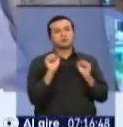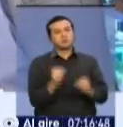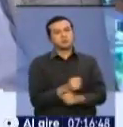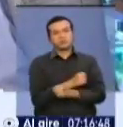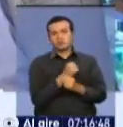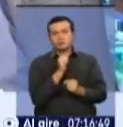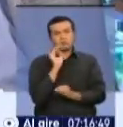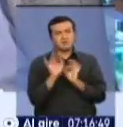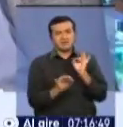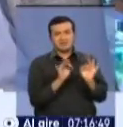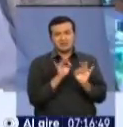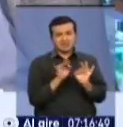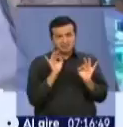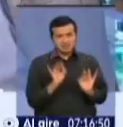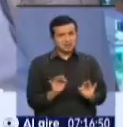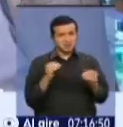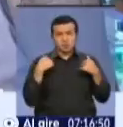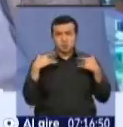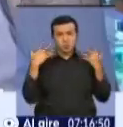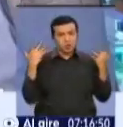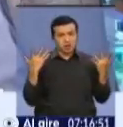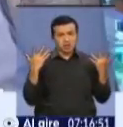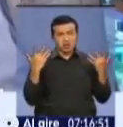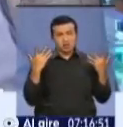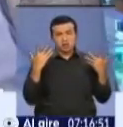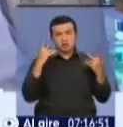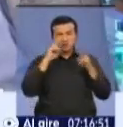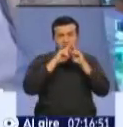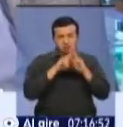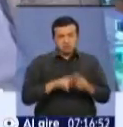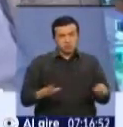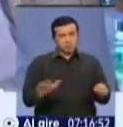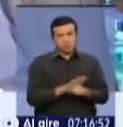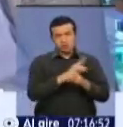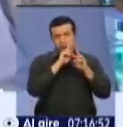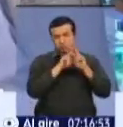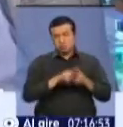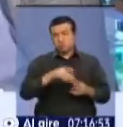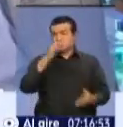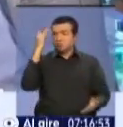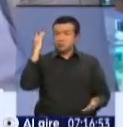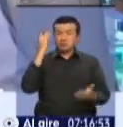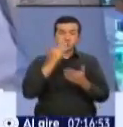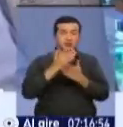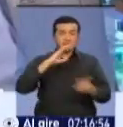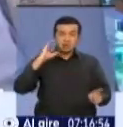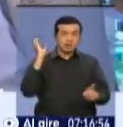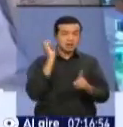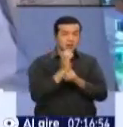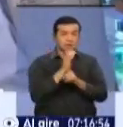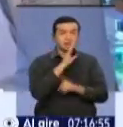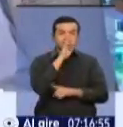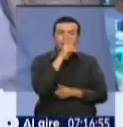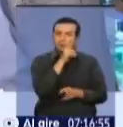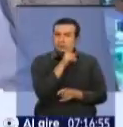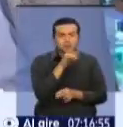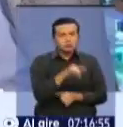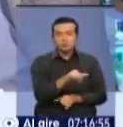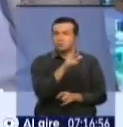mecanismos perfectos. Es decir, a lo largo, si uno revisa a lo largo de la historia, la crítica ha sido recurrente en ese